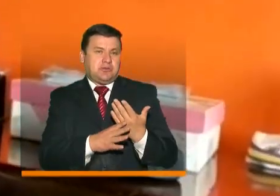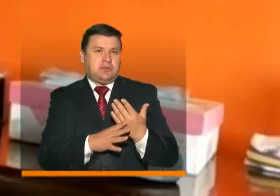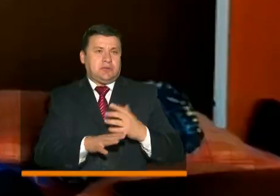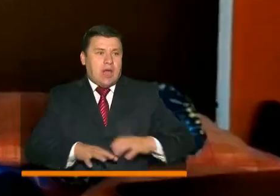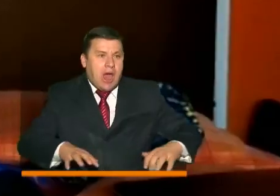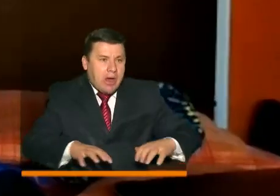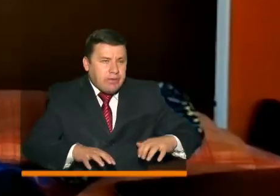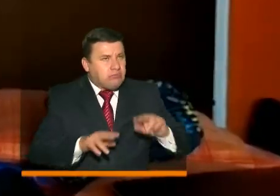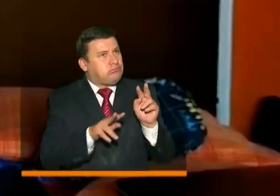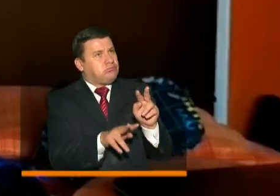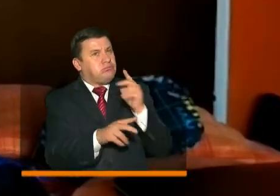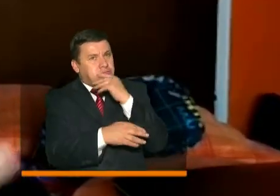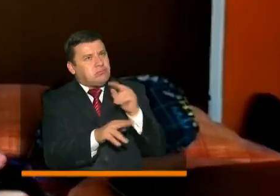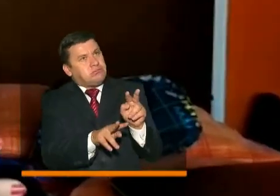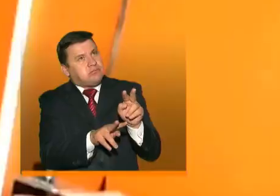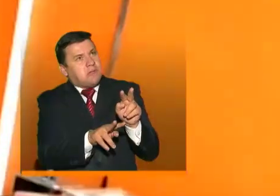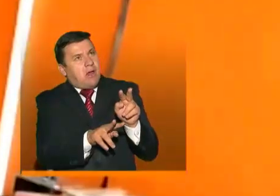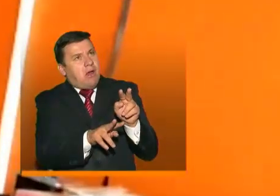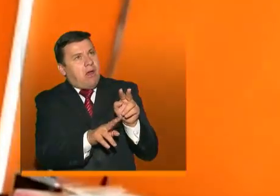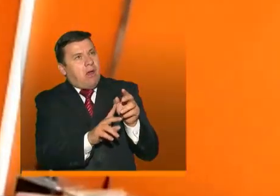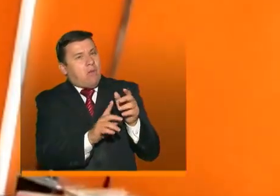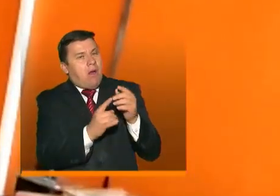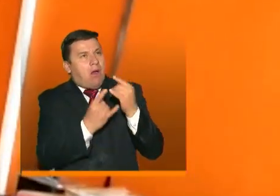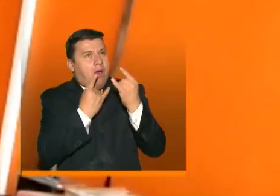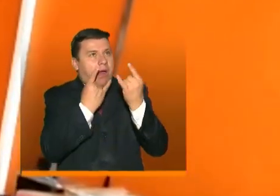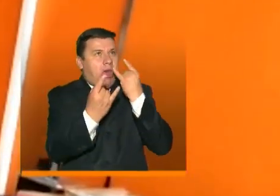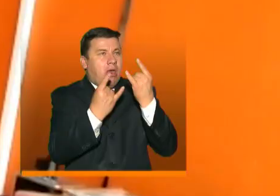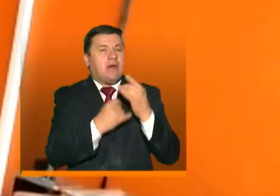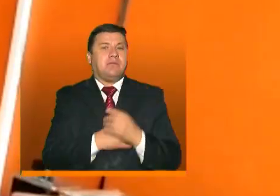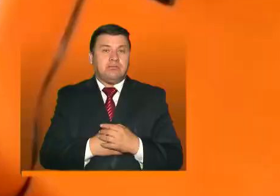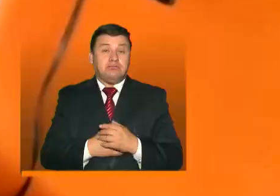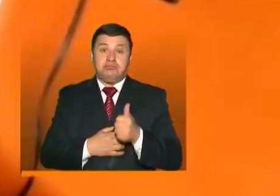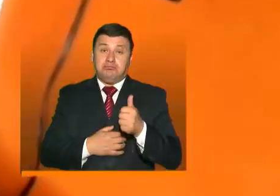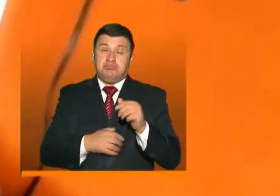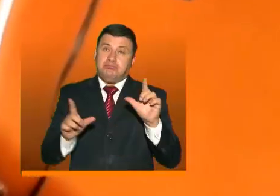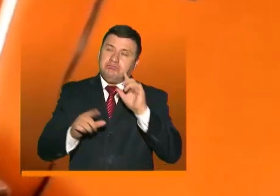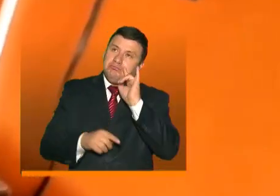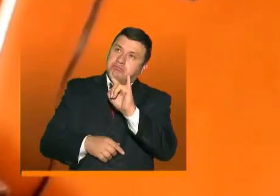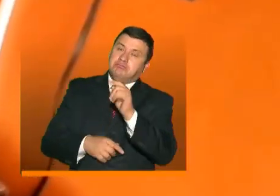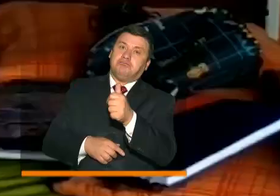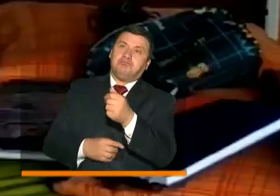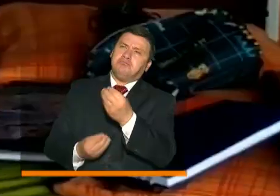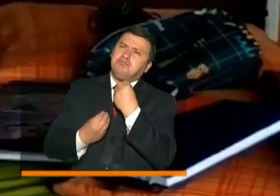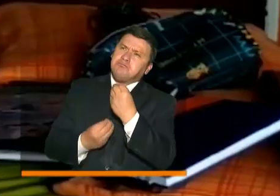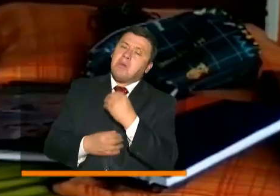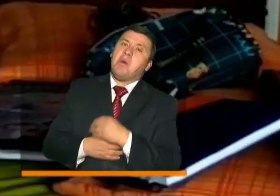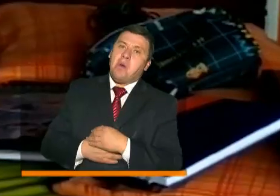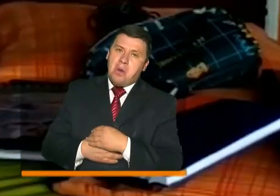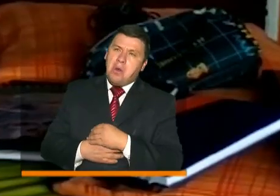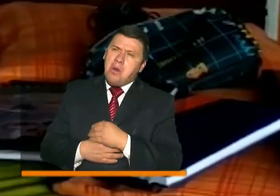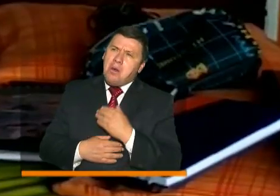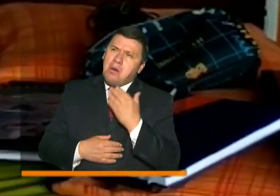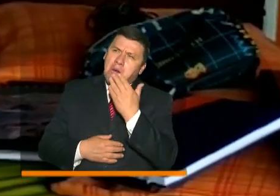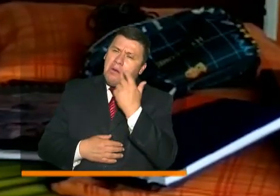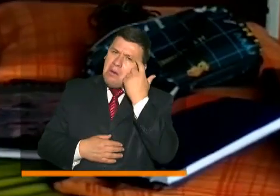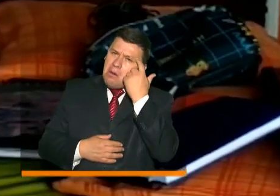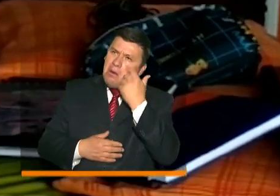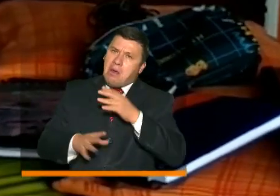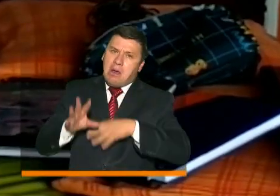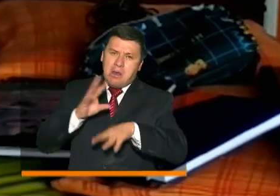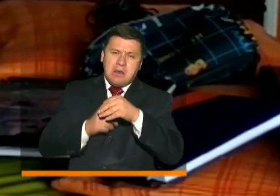lúdicas y pues hacen que los niños se enganchen con esto. El programa fue excelente porque nos enseñaron a prever